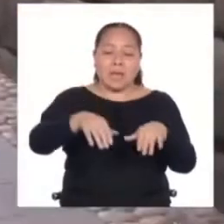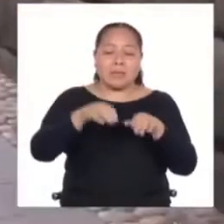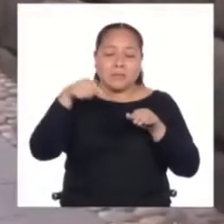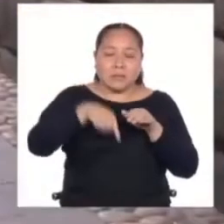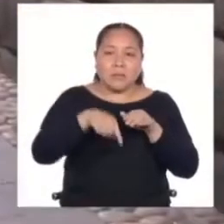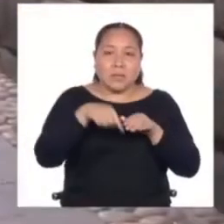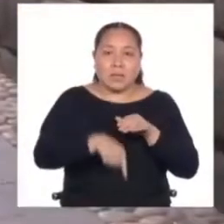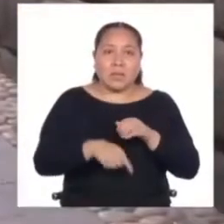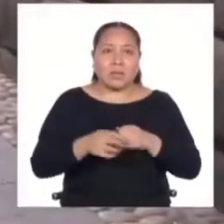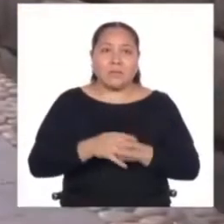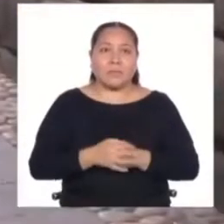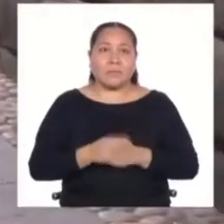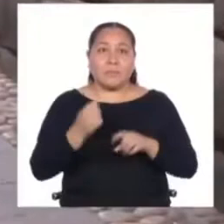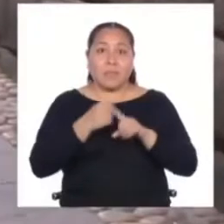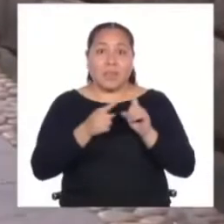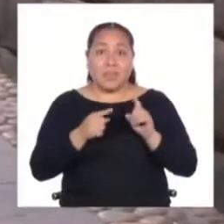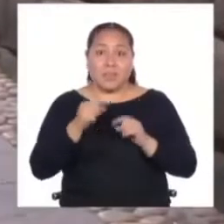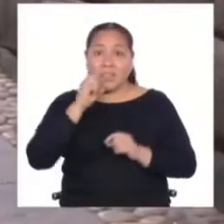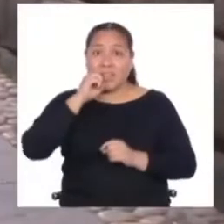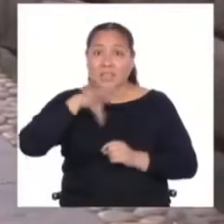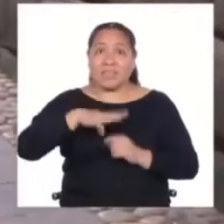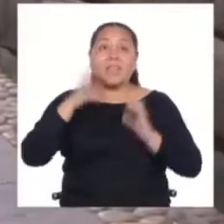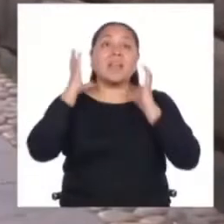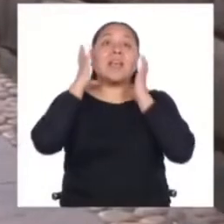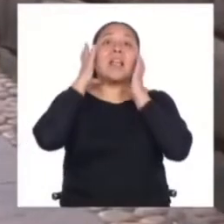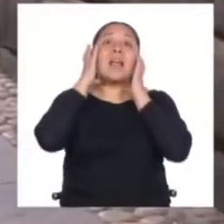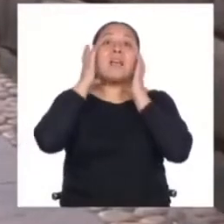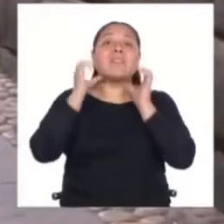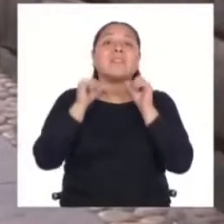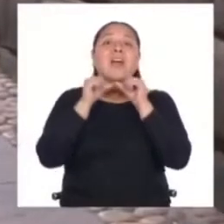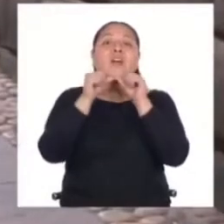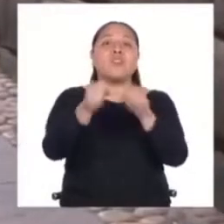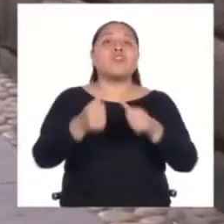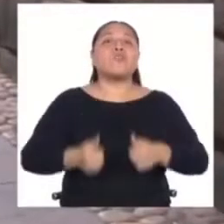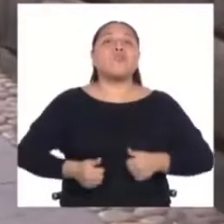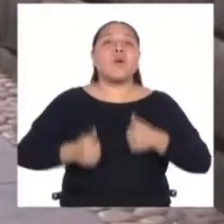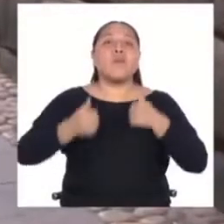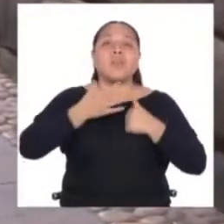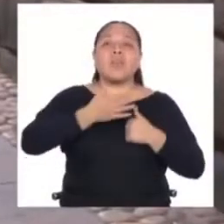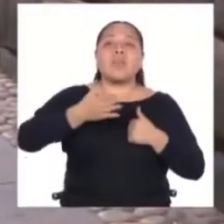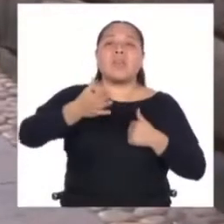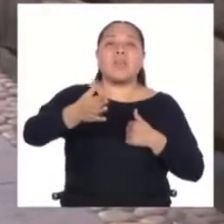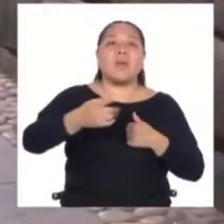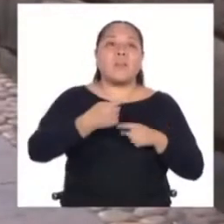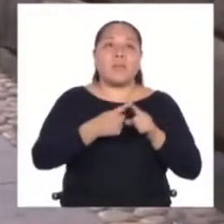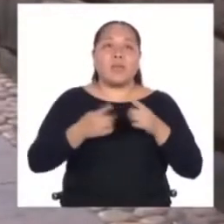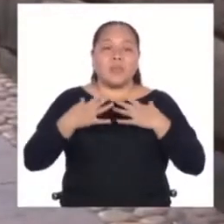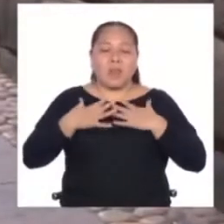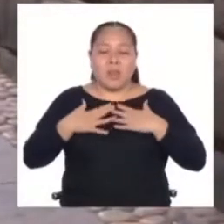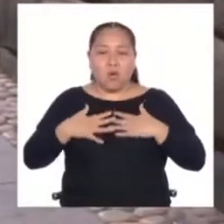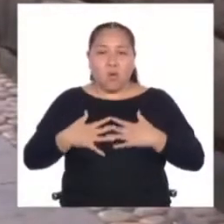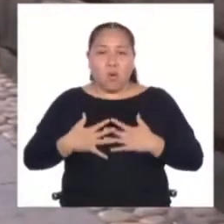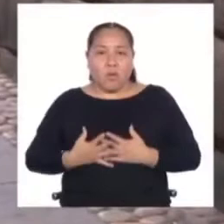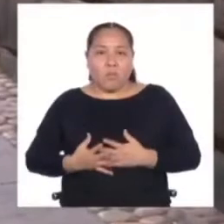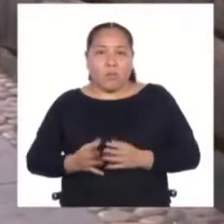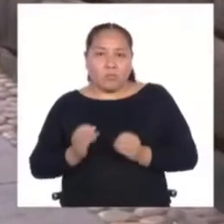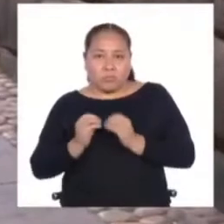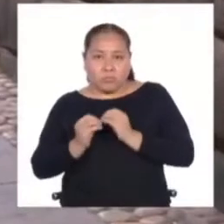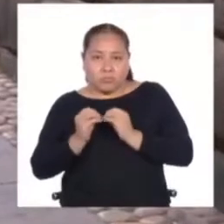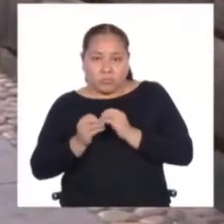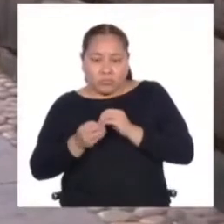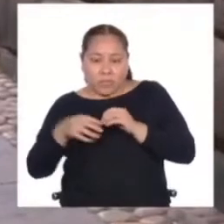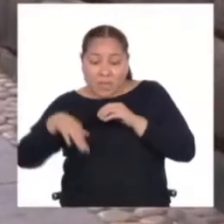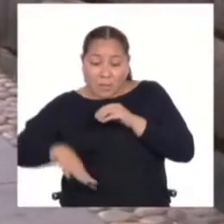embargo, el mito cuenta que su cabeza sigue viva, mientras su cuerpo se reconstituye debajo